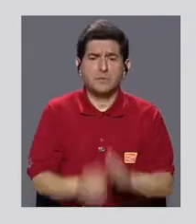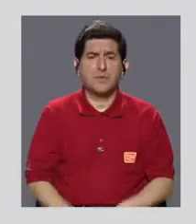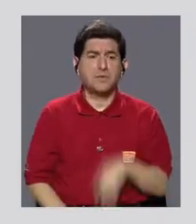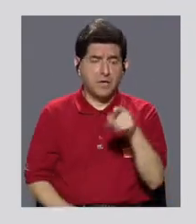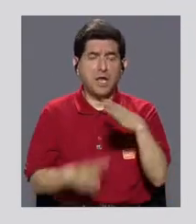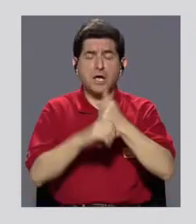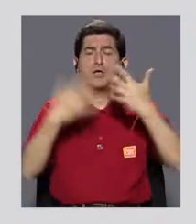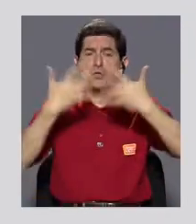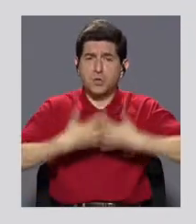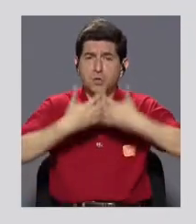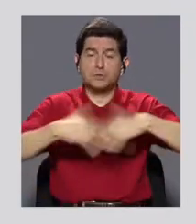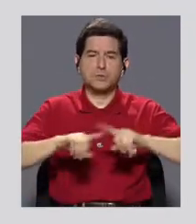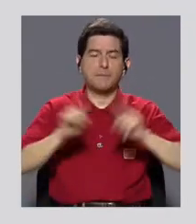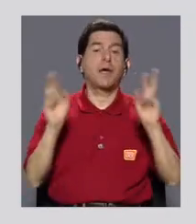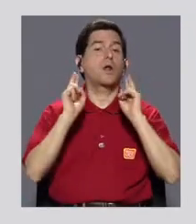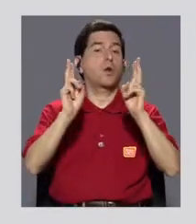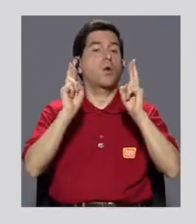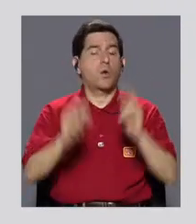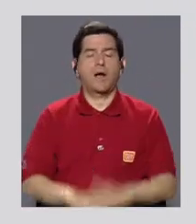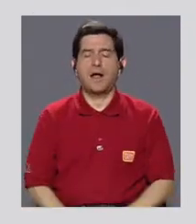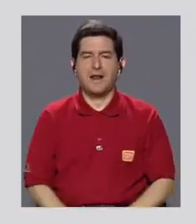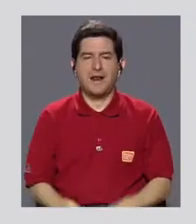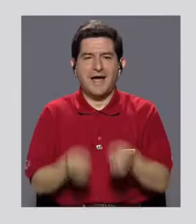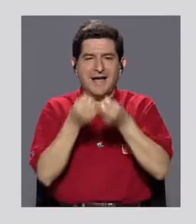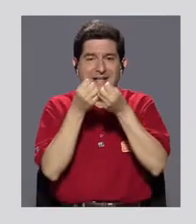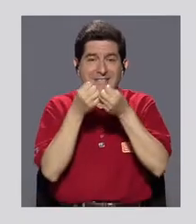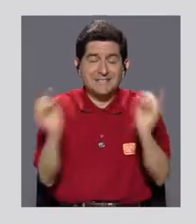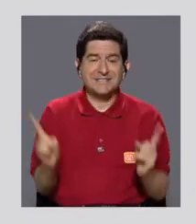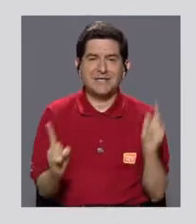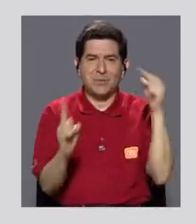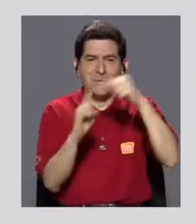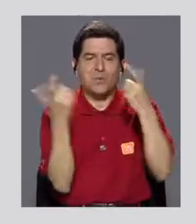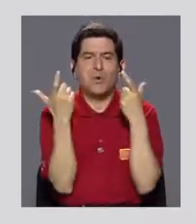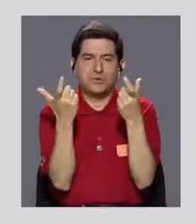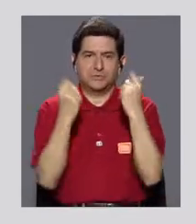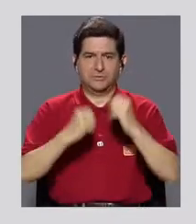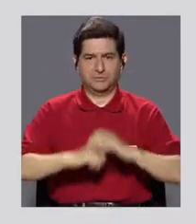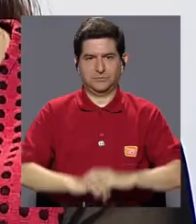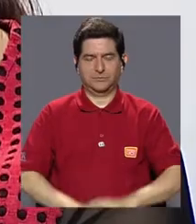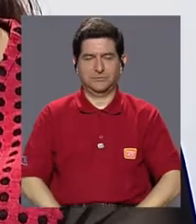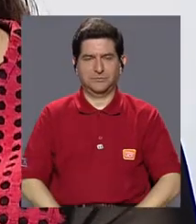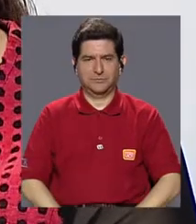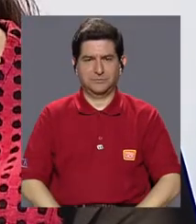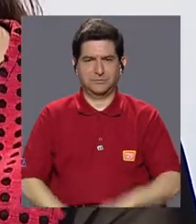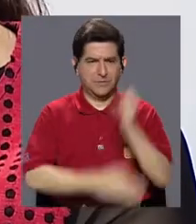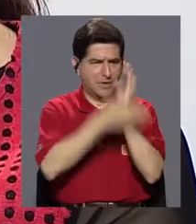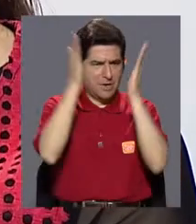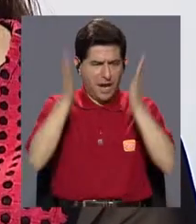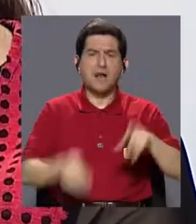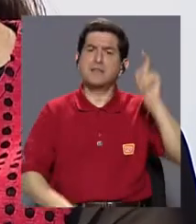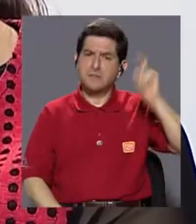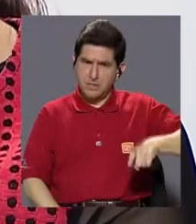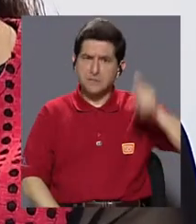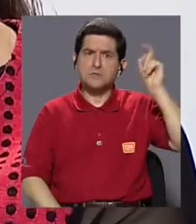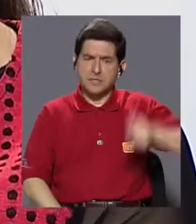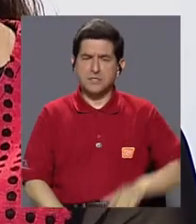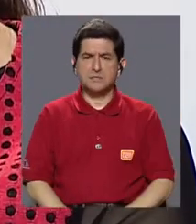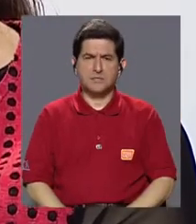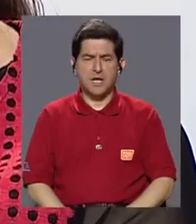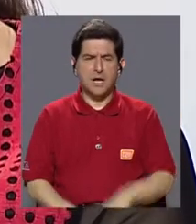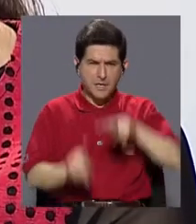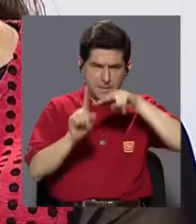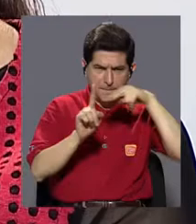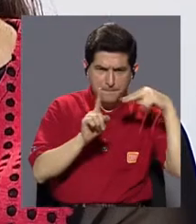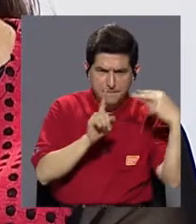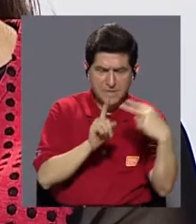hagan empresas pero que ojalá no que no tengan fines de lucro los artistas requieren que sea